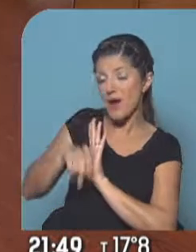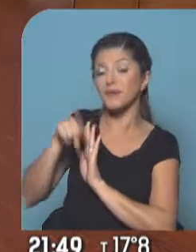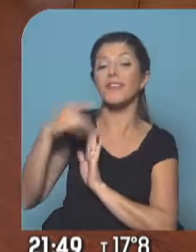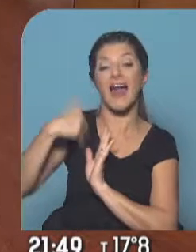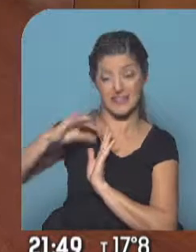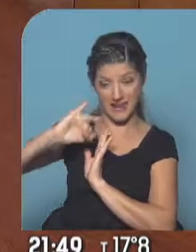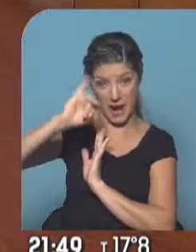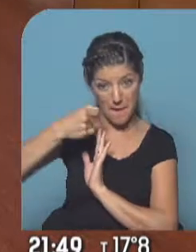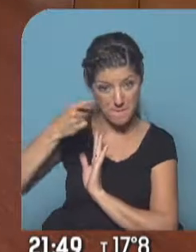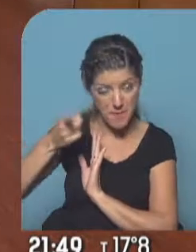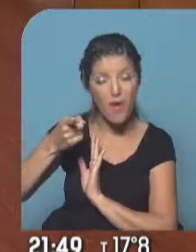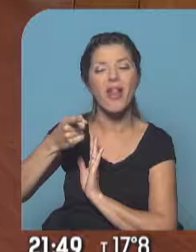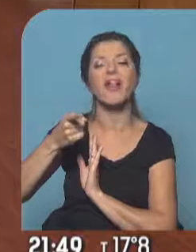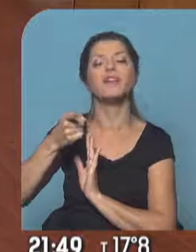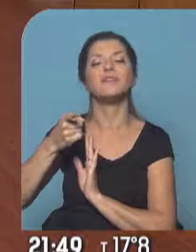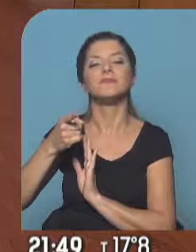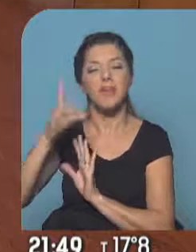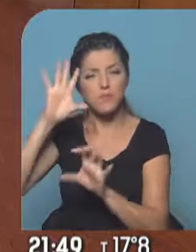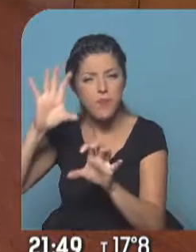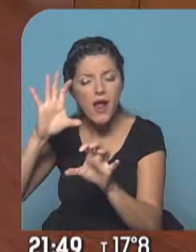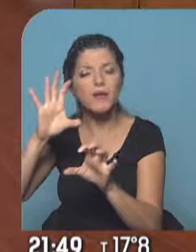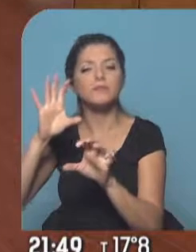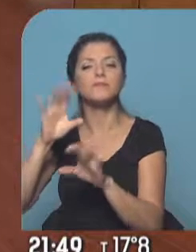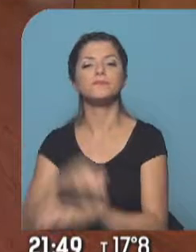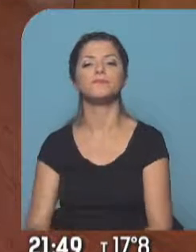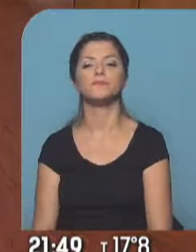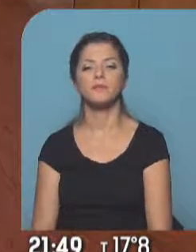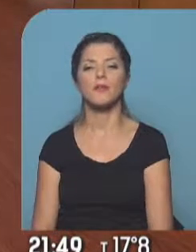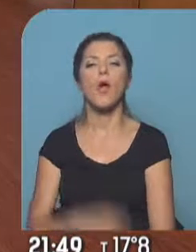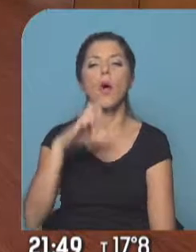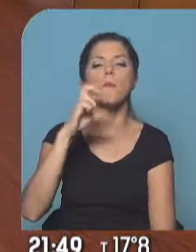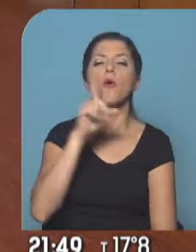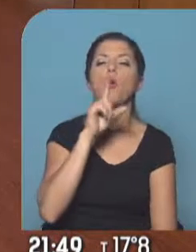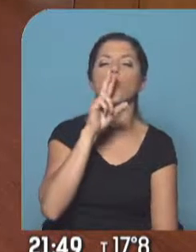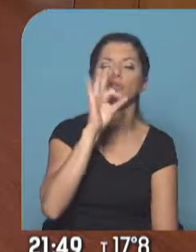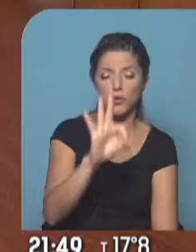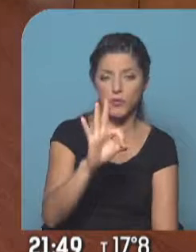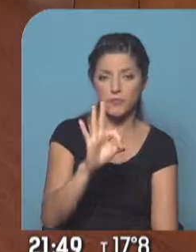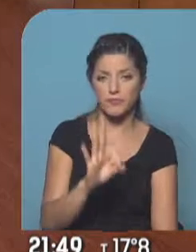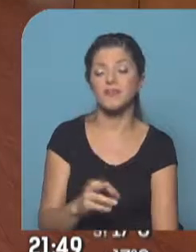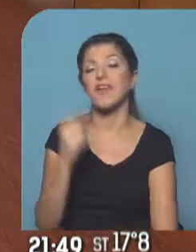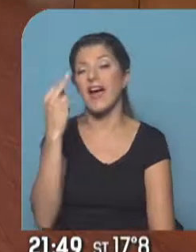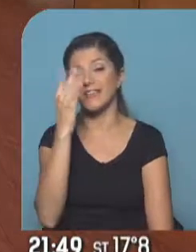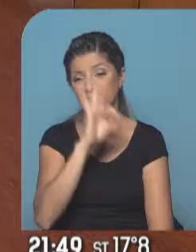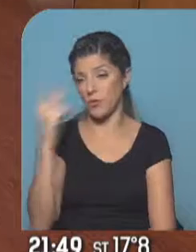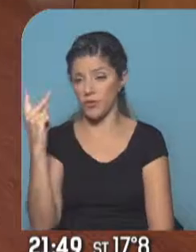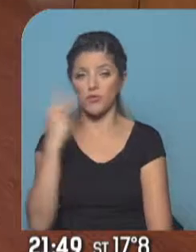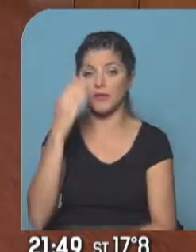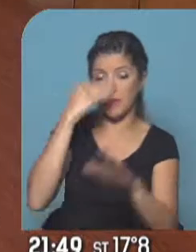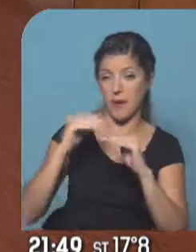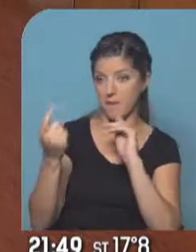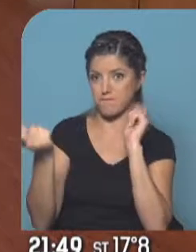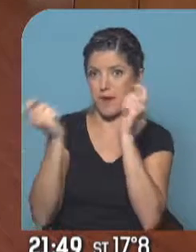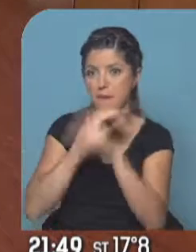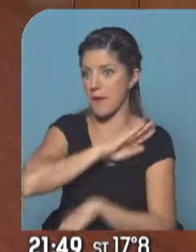como visitante en aquella definición inolvidable en donde, por ejemplo, Juan Martín del Potro recuperaba un 0-2 y le ganaba a Marin Cilic. Casi